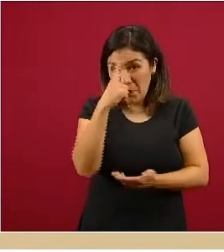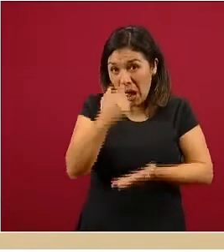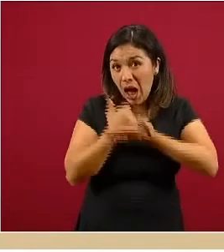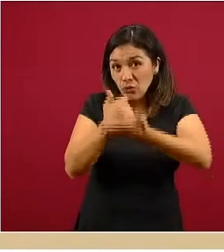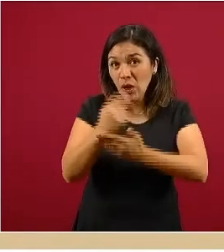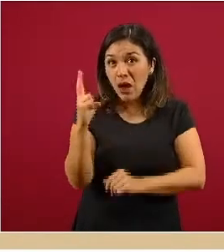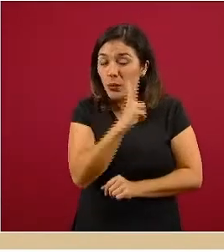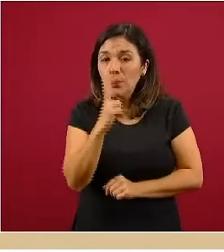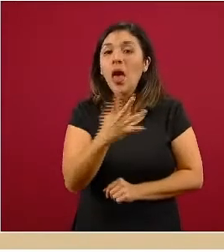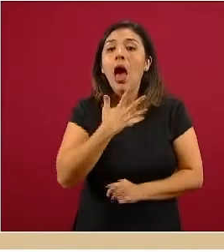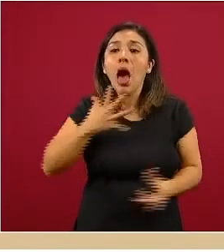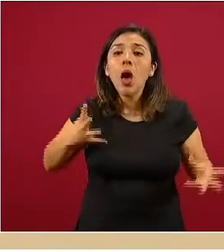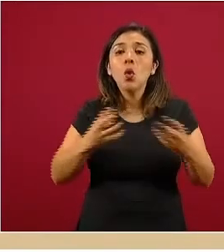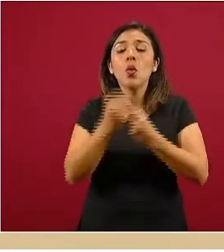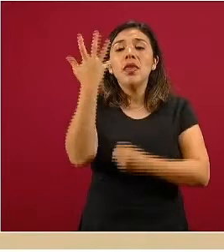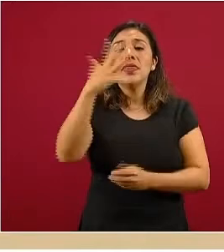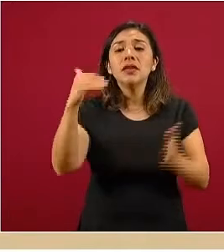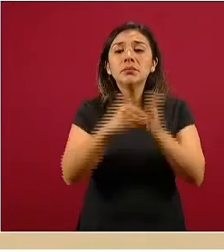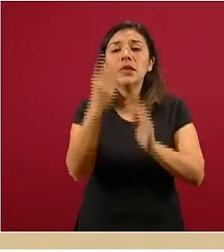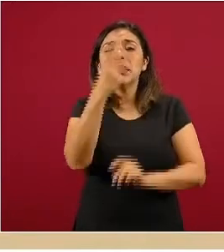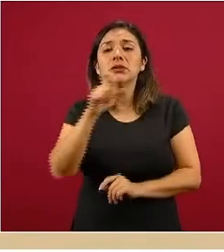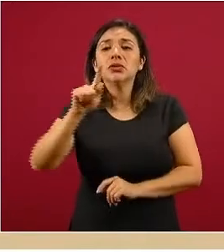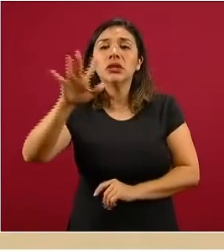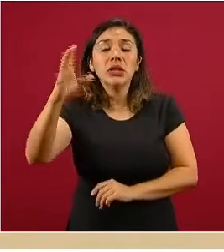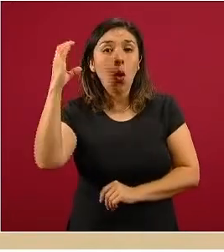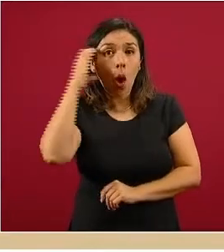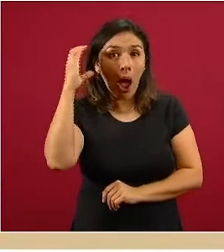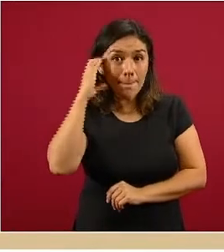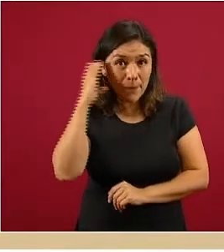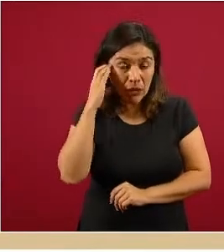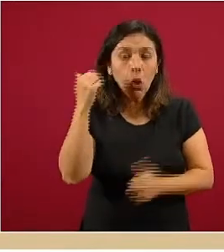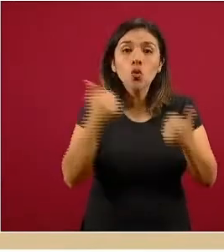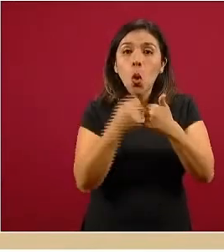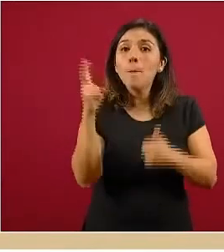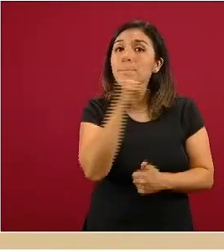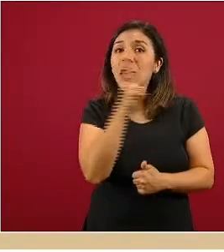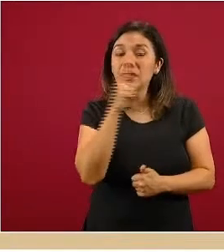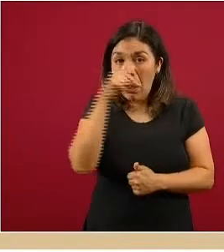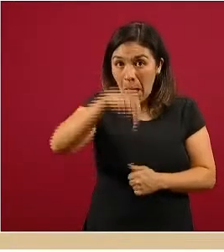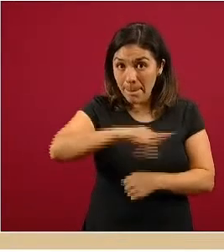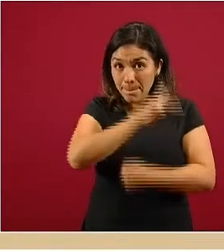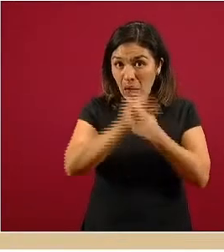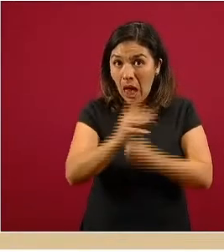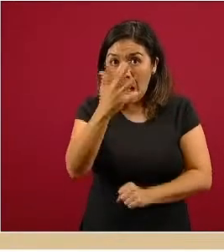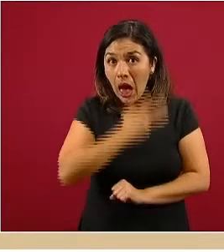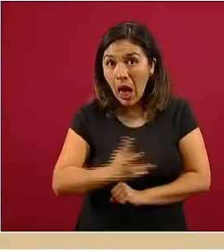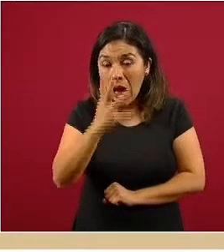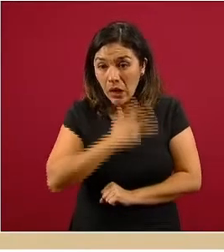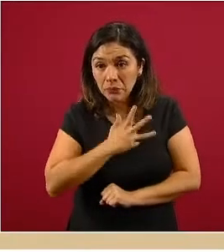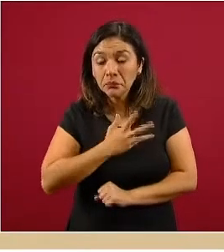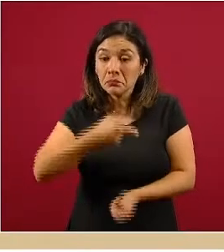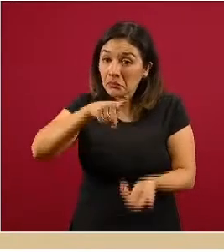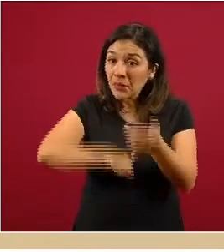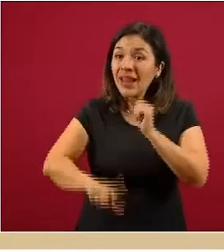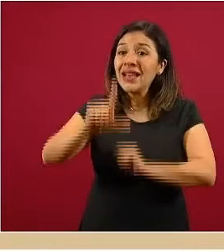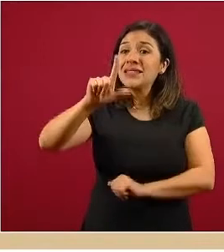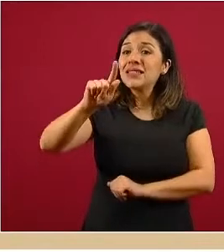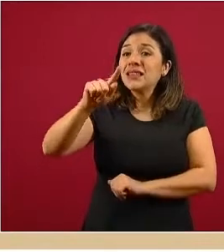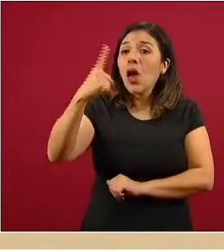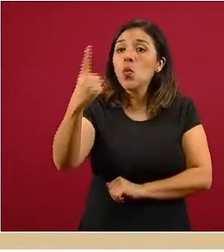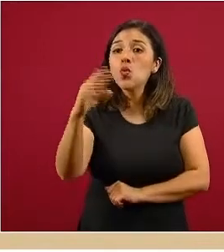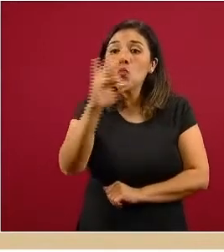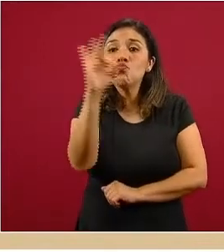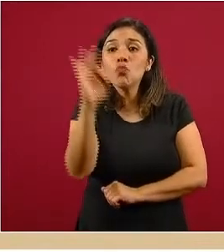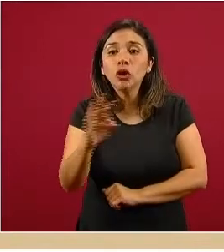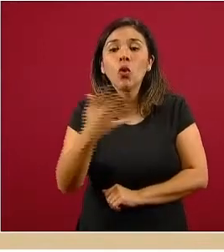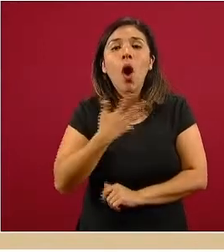20,546. El estado con una mayor ocupación hospitalaria de camas generales al momento es el estado de Nuevo León,